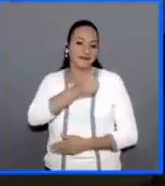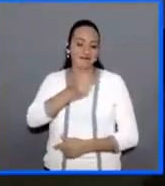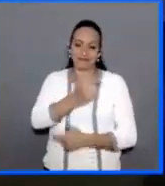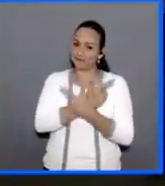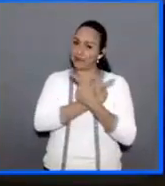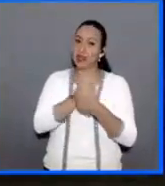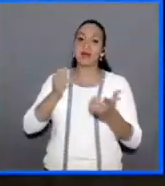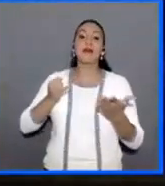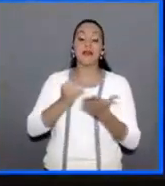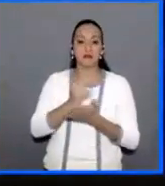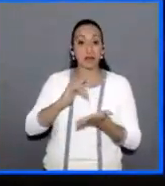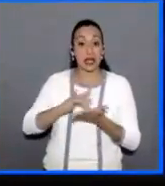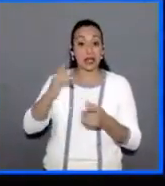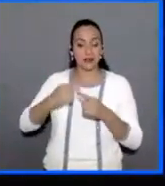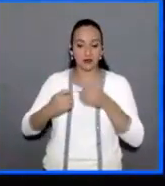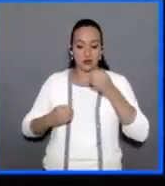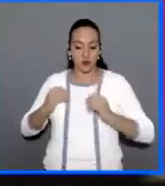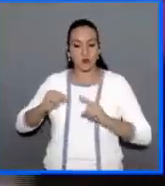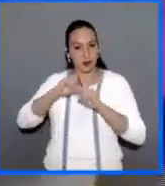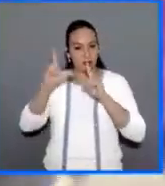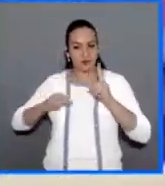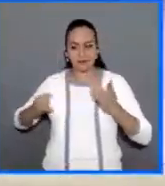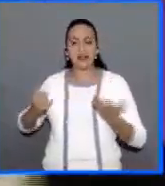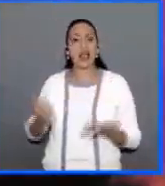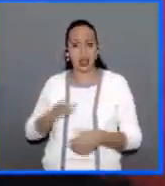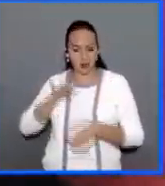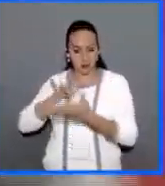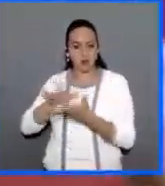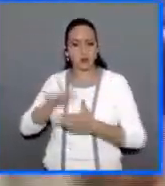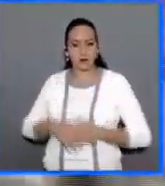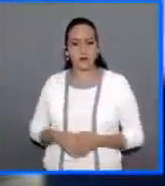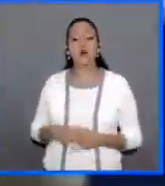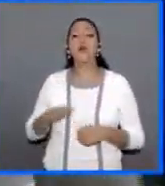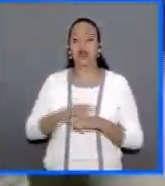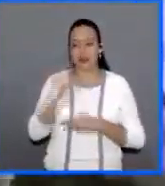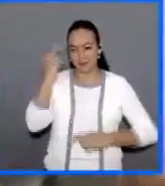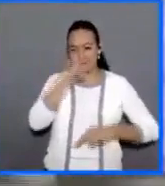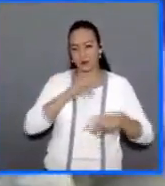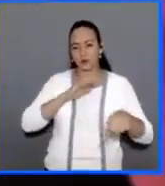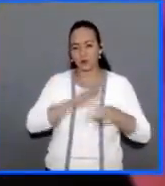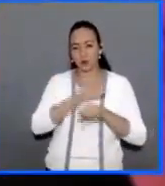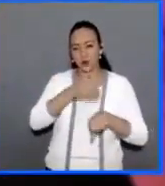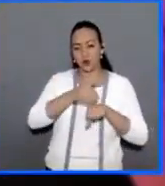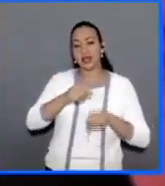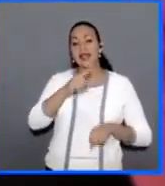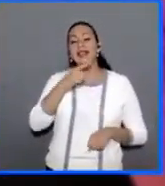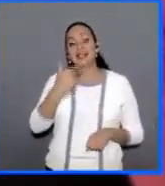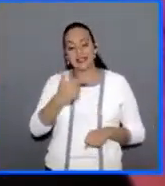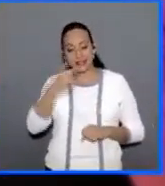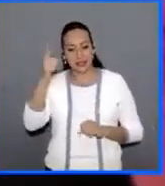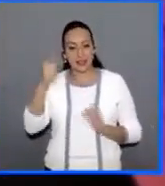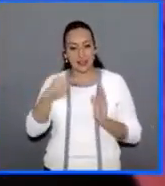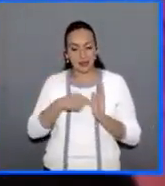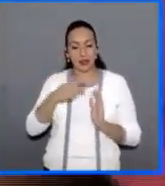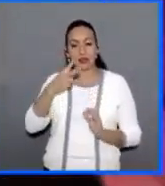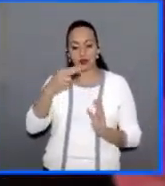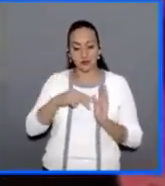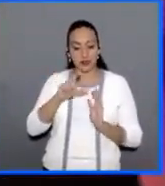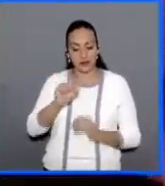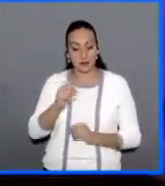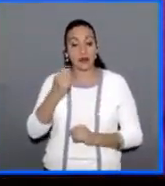Es el caso de la resolución que aprobó al resolver la acción de inconstitucionalidad 7/2021 y su acumulada